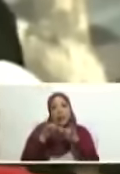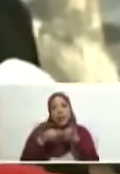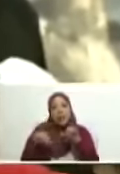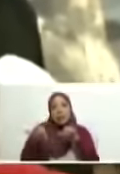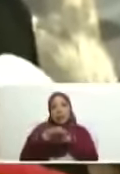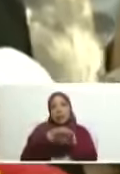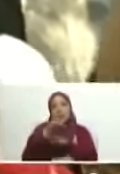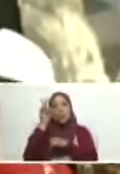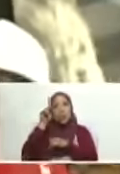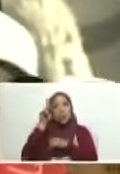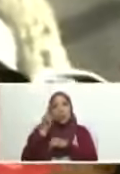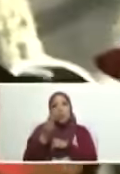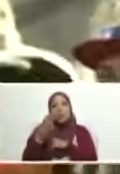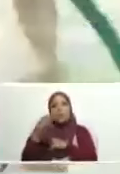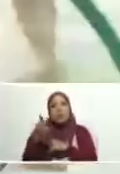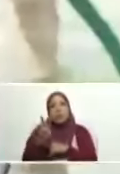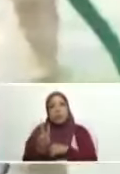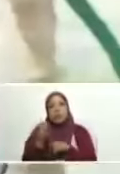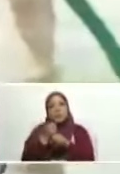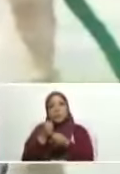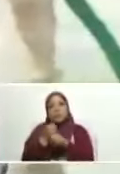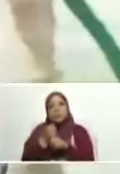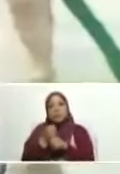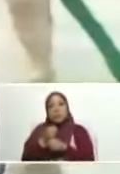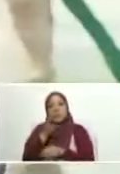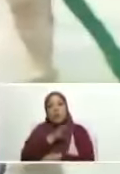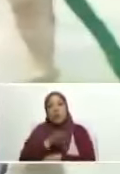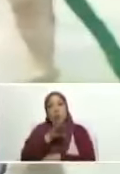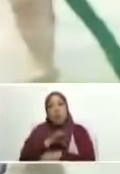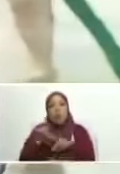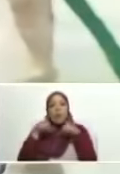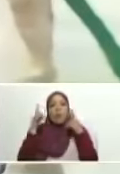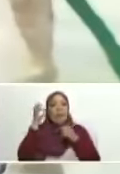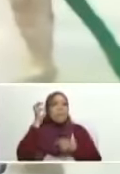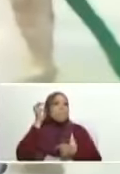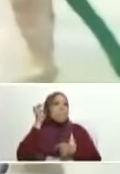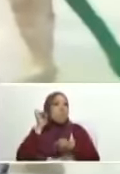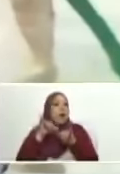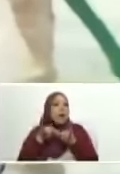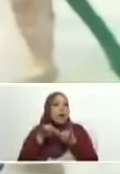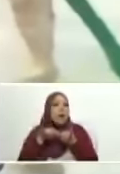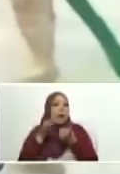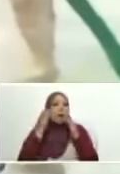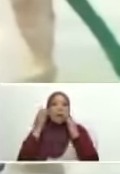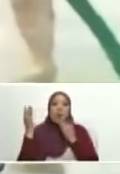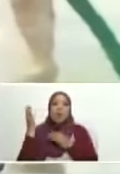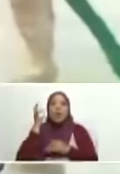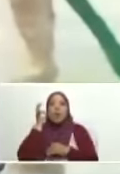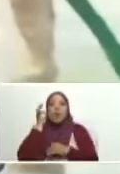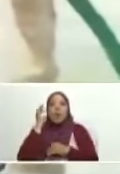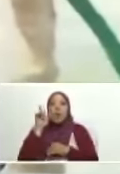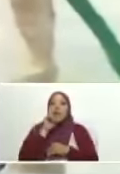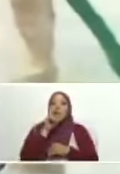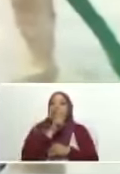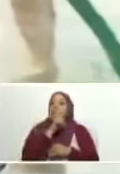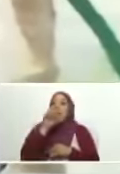vale. La gran ingeniera civil de toda esta obra es una mujer, la jefa de Ingeniería Civil. La jefa. Angélica